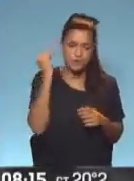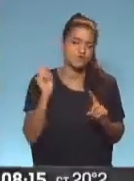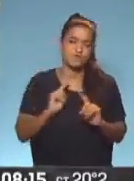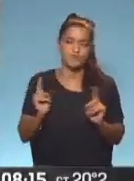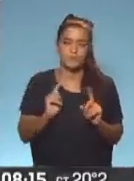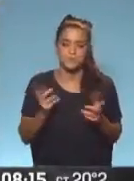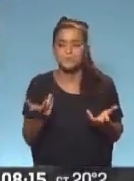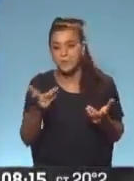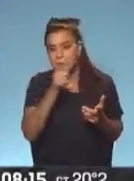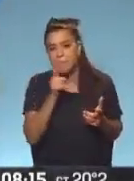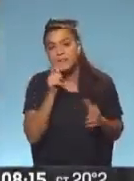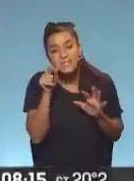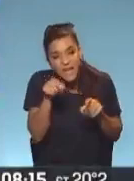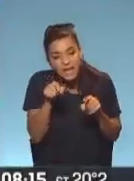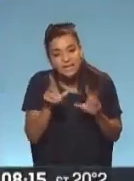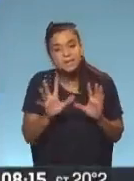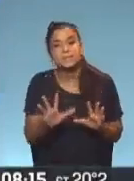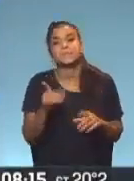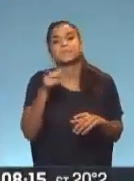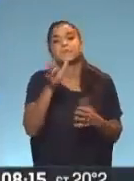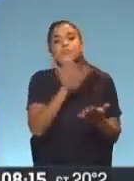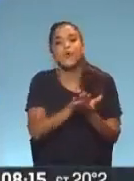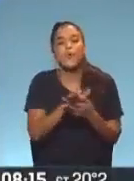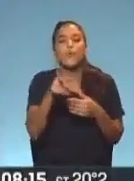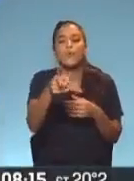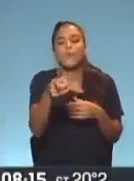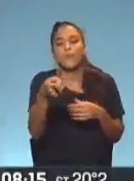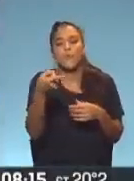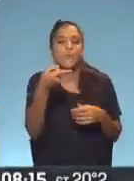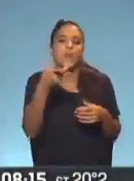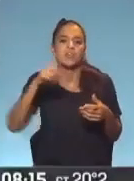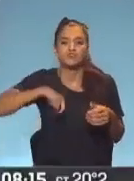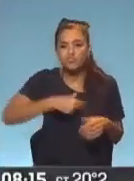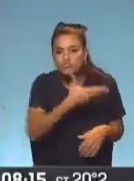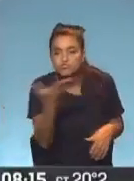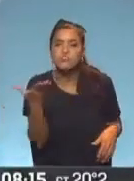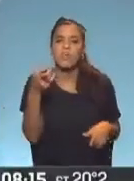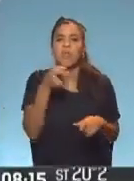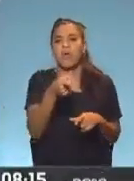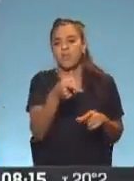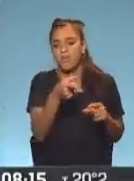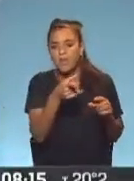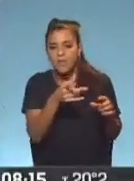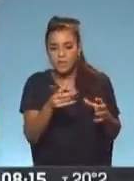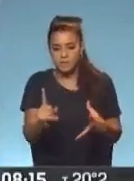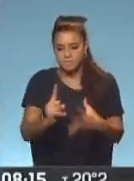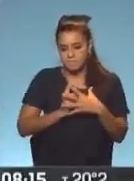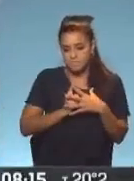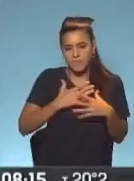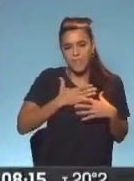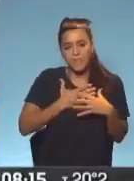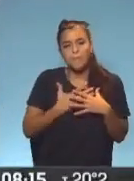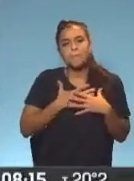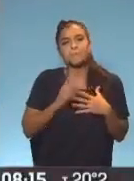me parece que en ese sentido todo lo que implique disolución del lazo social y arraigo al individualismo para